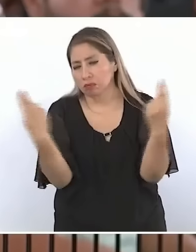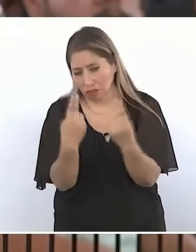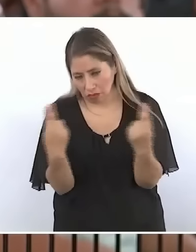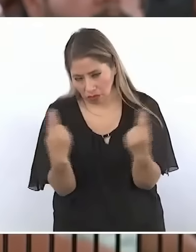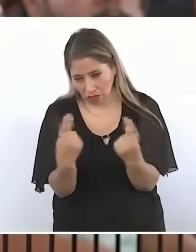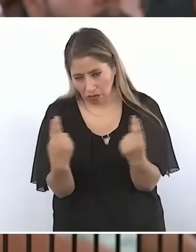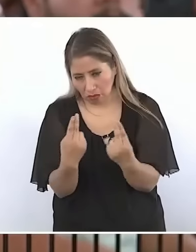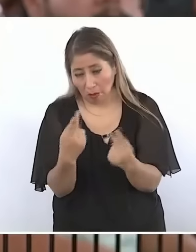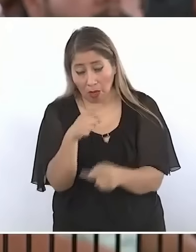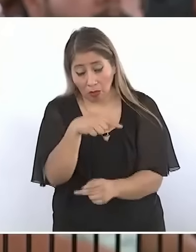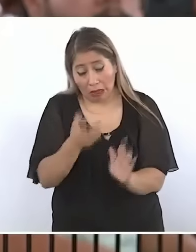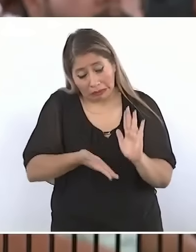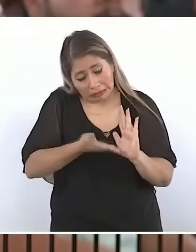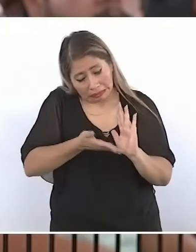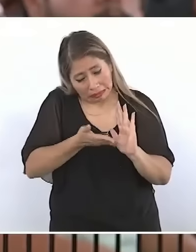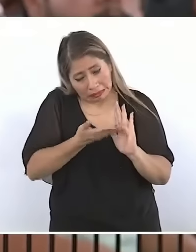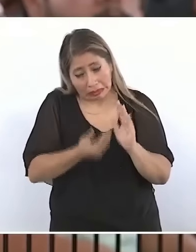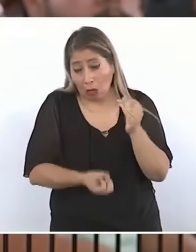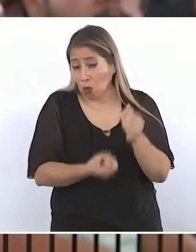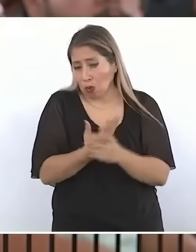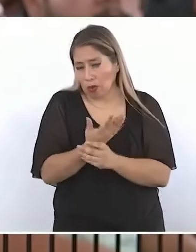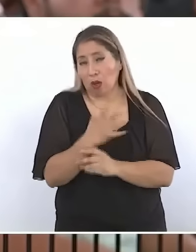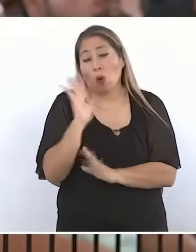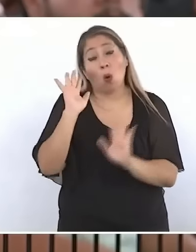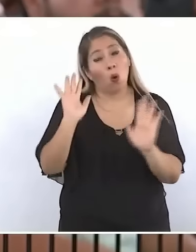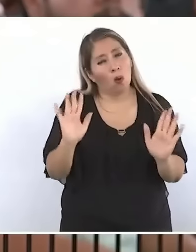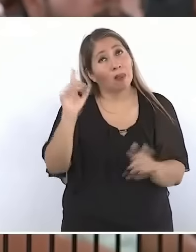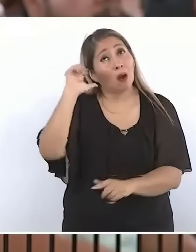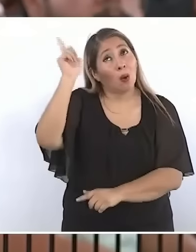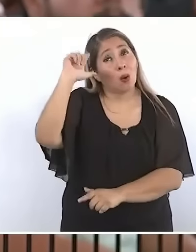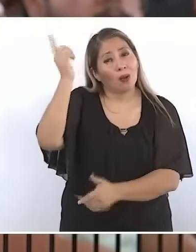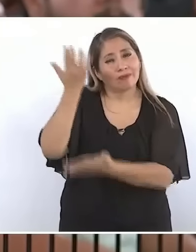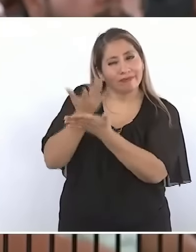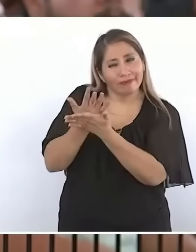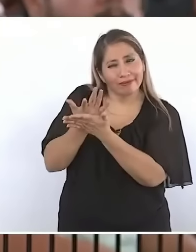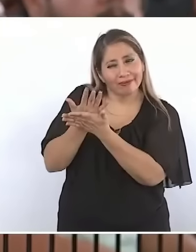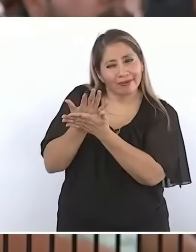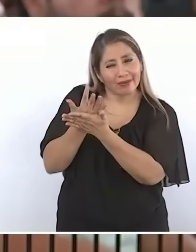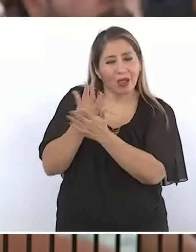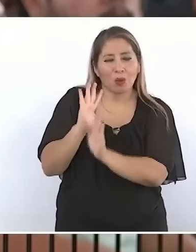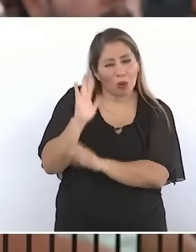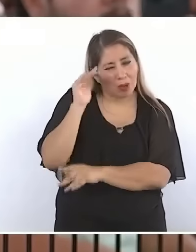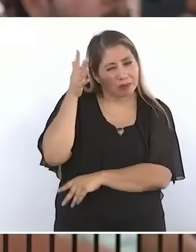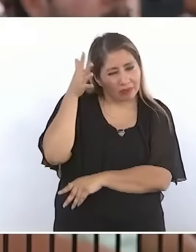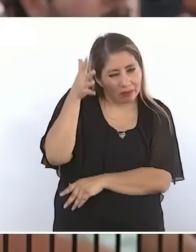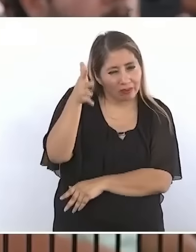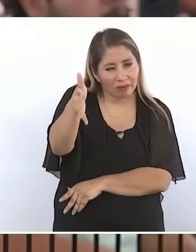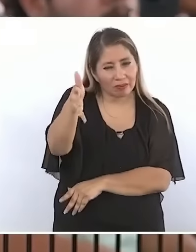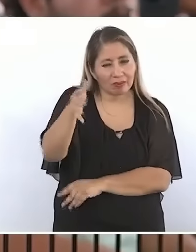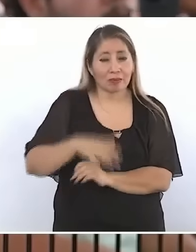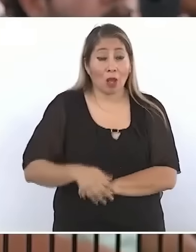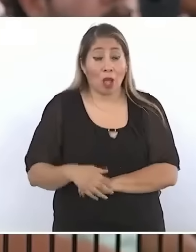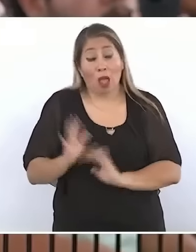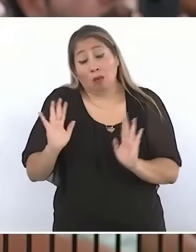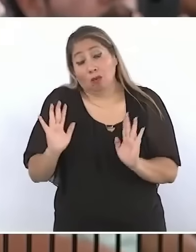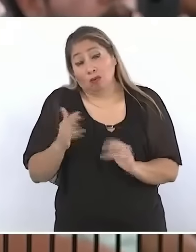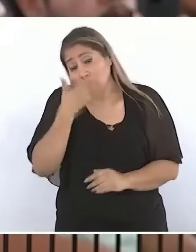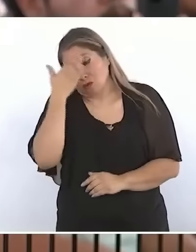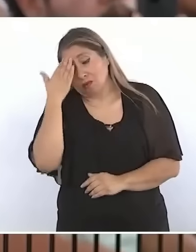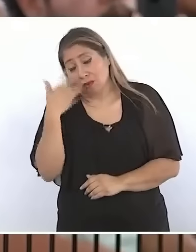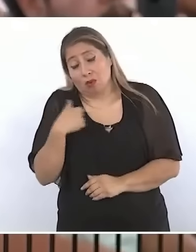pueda realizar. Espero que con su buena voluntad se llegaría a cumplir. A lo mejor ya no lo veo,